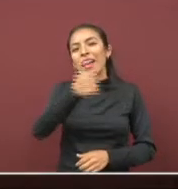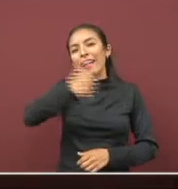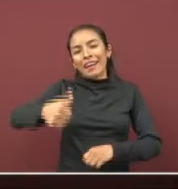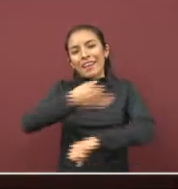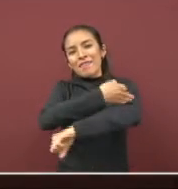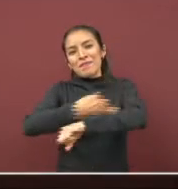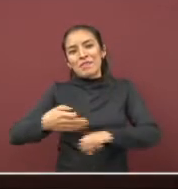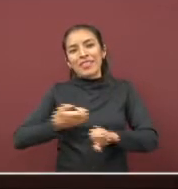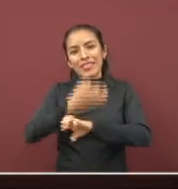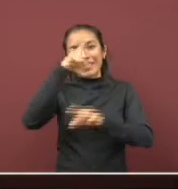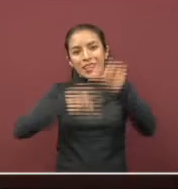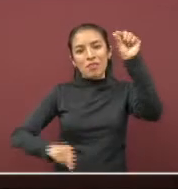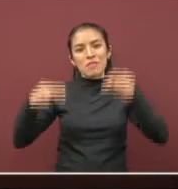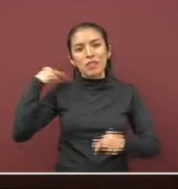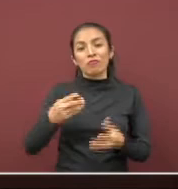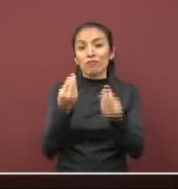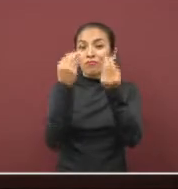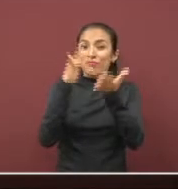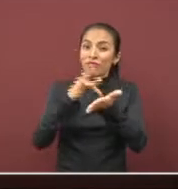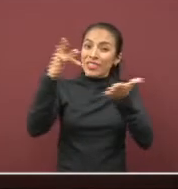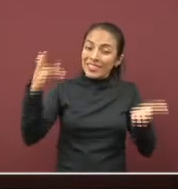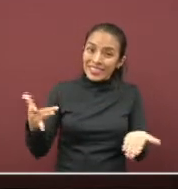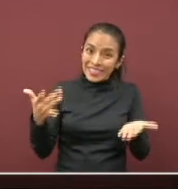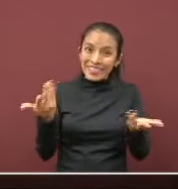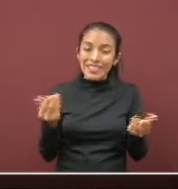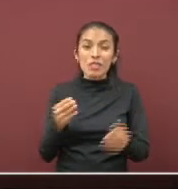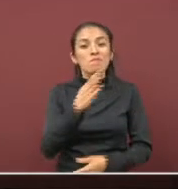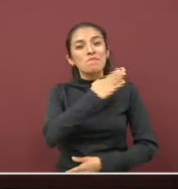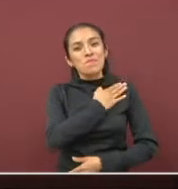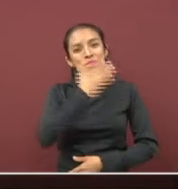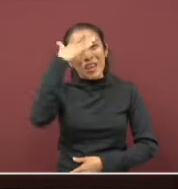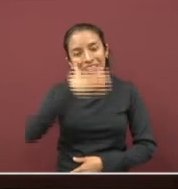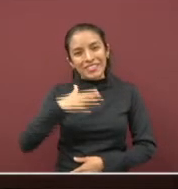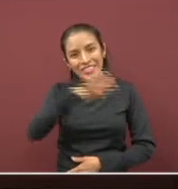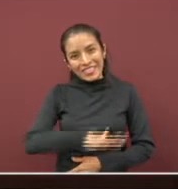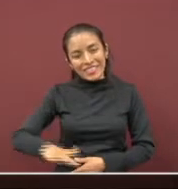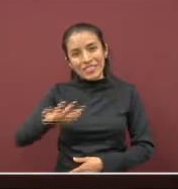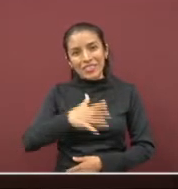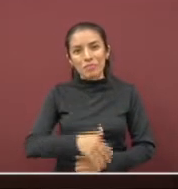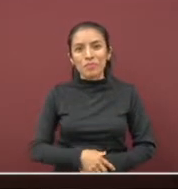veracruzanas muchísimas gracias y muy buenas noches